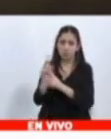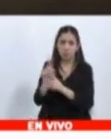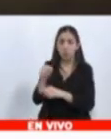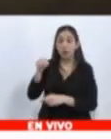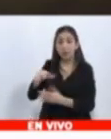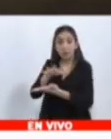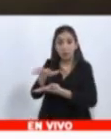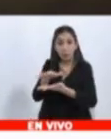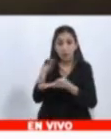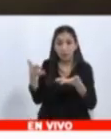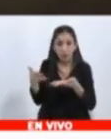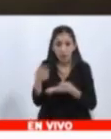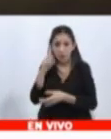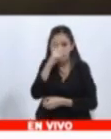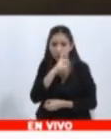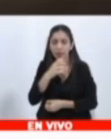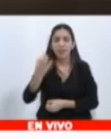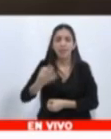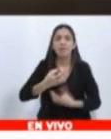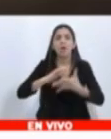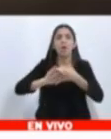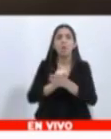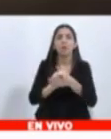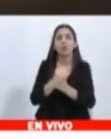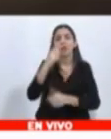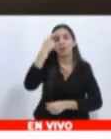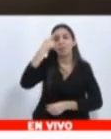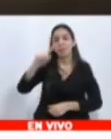fe que esta crisis se convierta en una